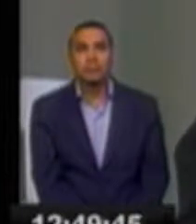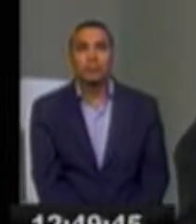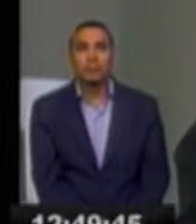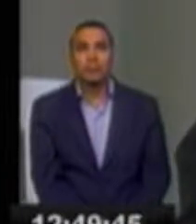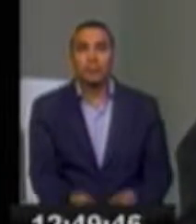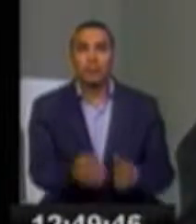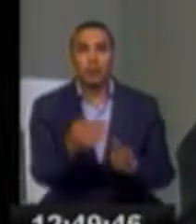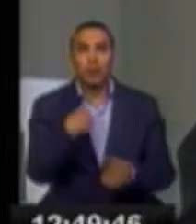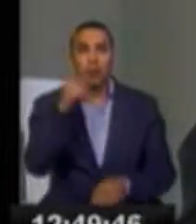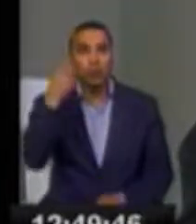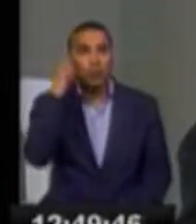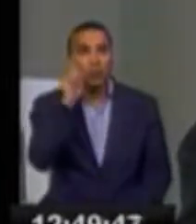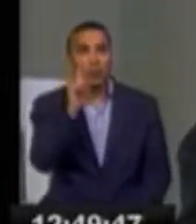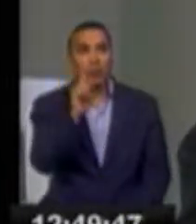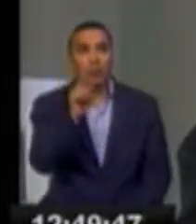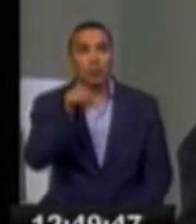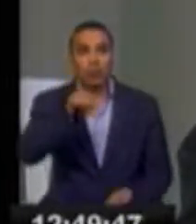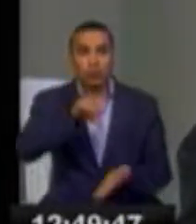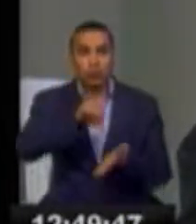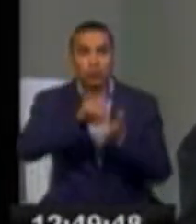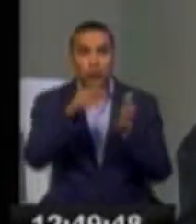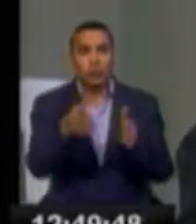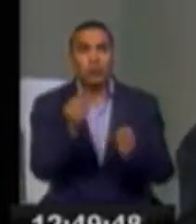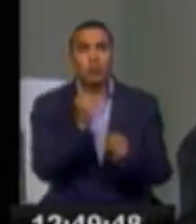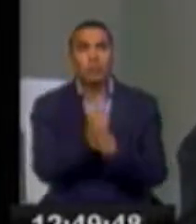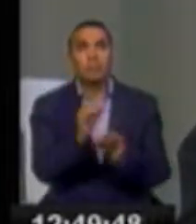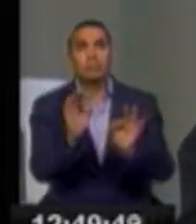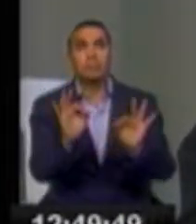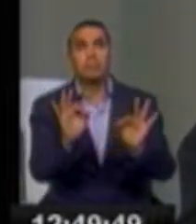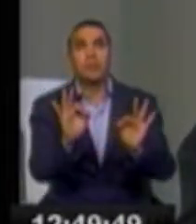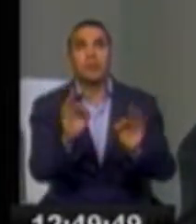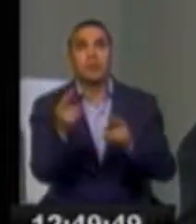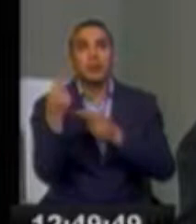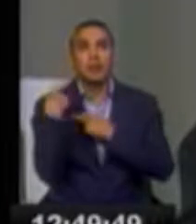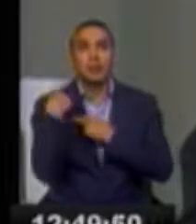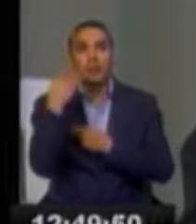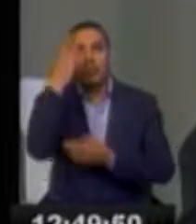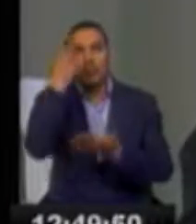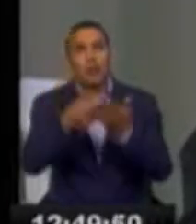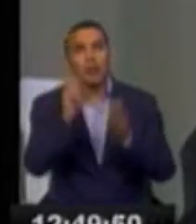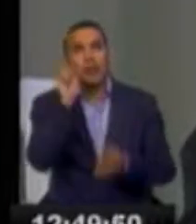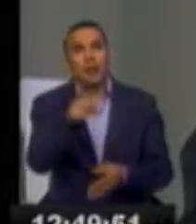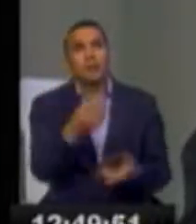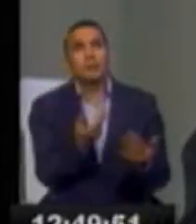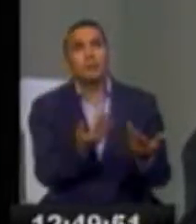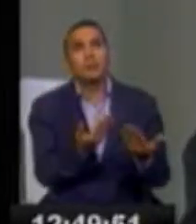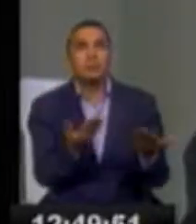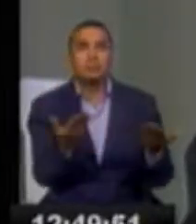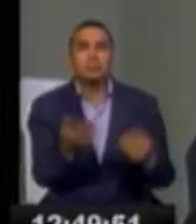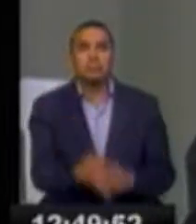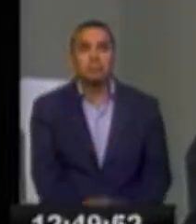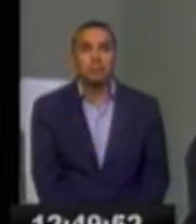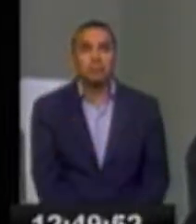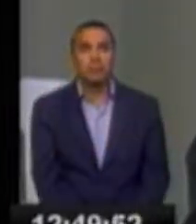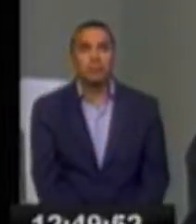Pidiendo un gobierno y una ciudadanía corresponsables, ¿por qué habrían de esperar?